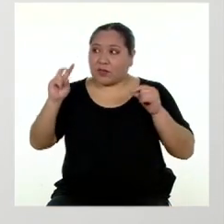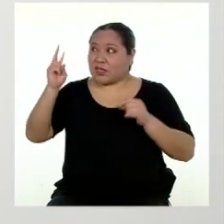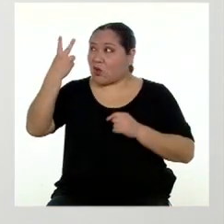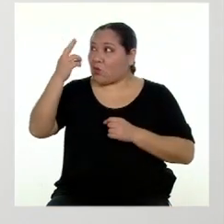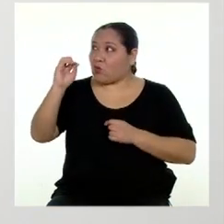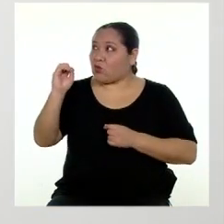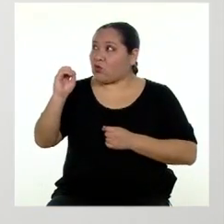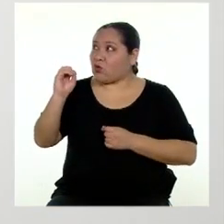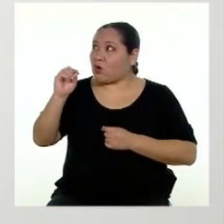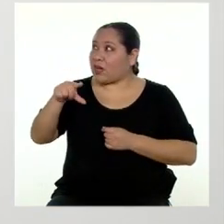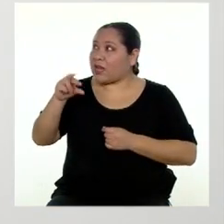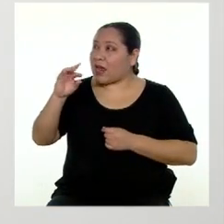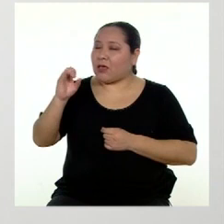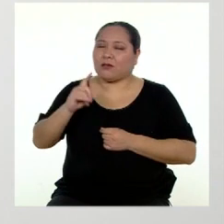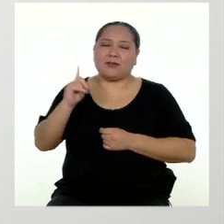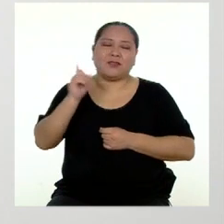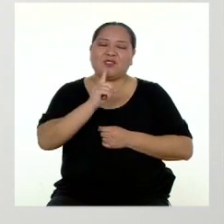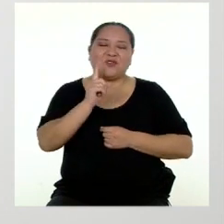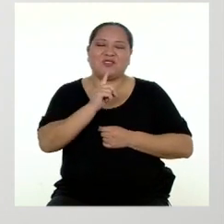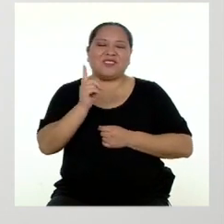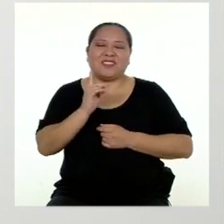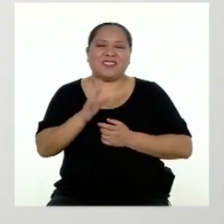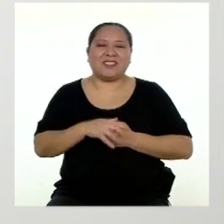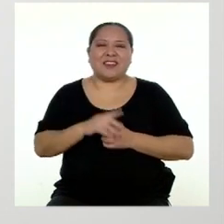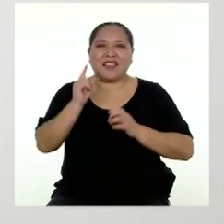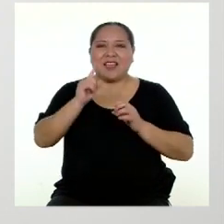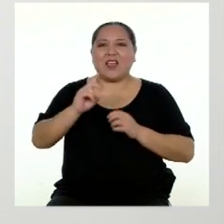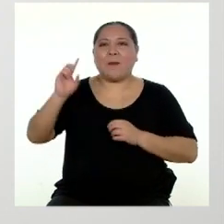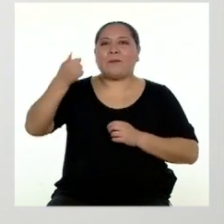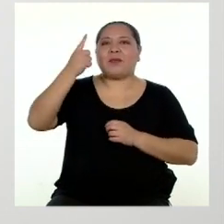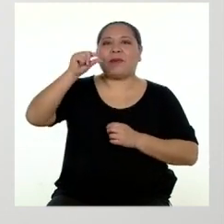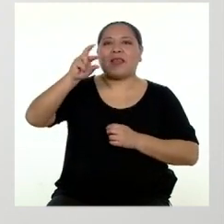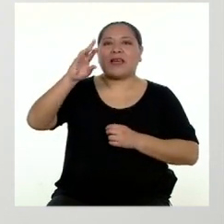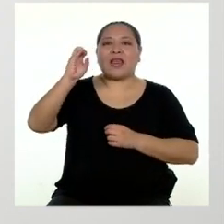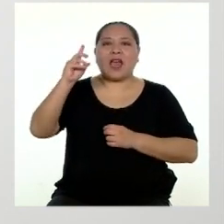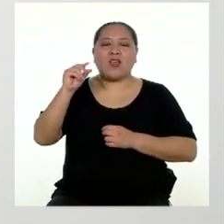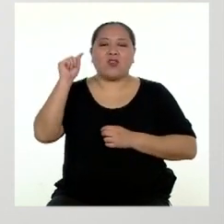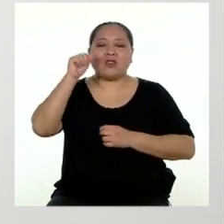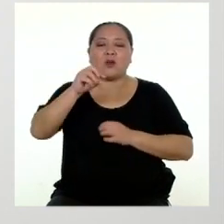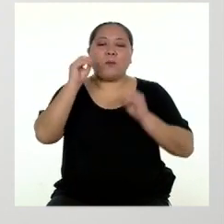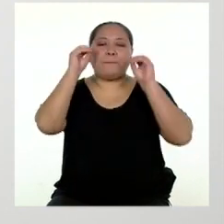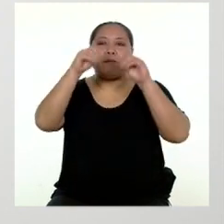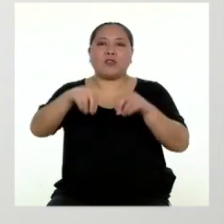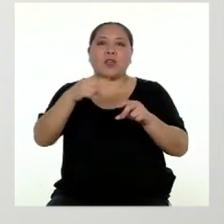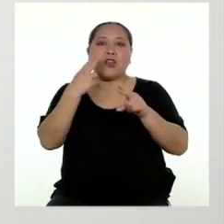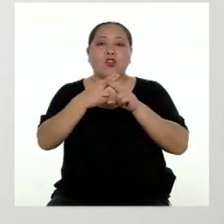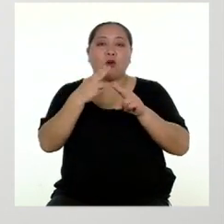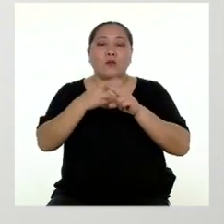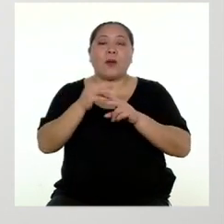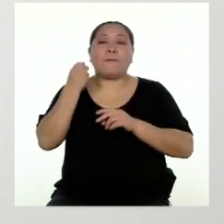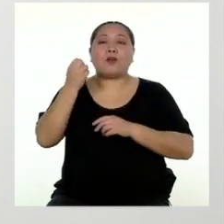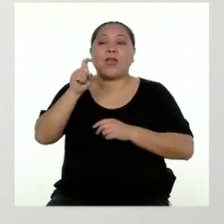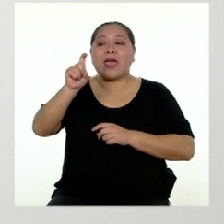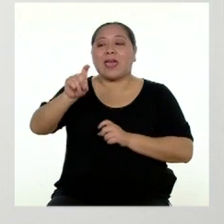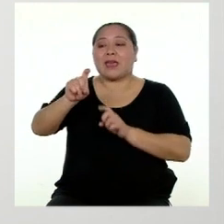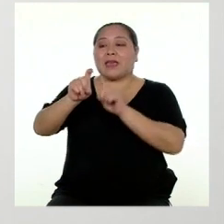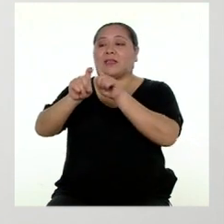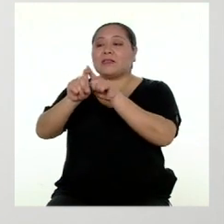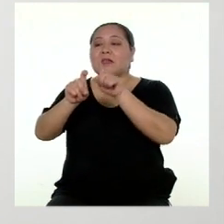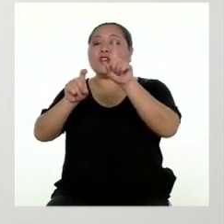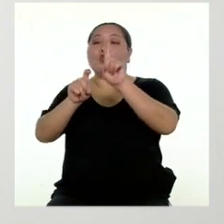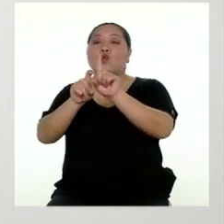no hay un término de segundo de secundaria. Y los términos de primer grado tienen ese nombre ya que el exponente de la incógnita es